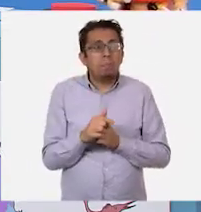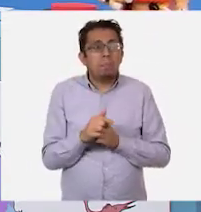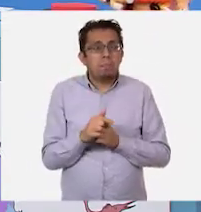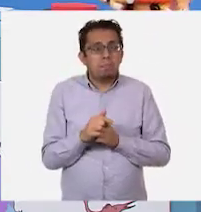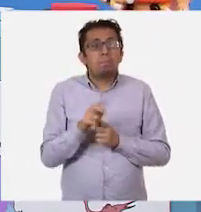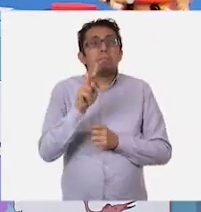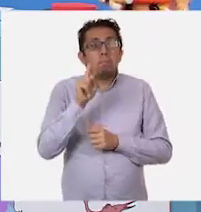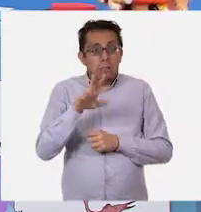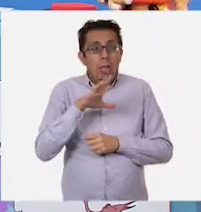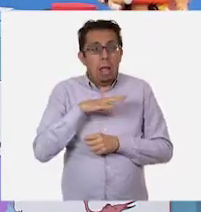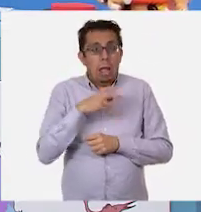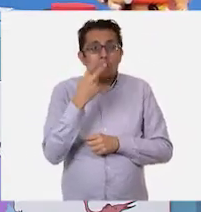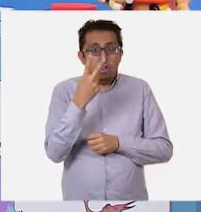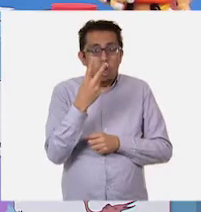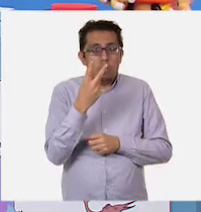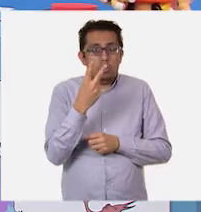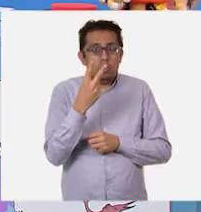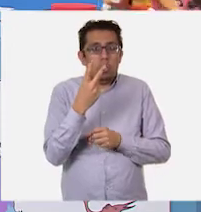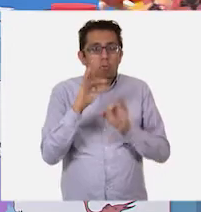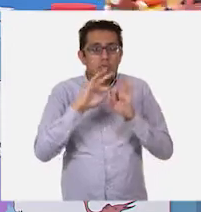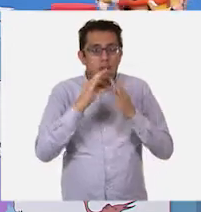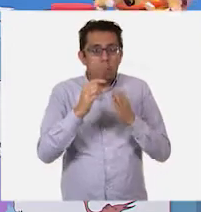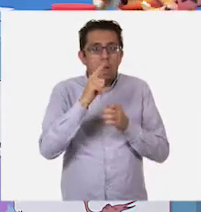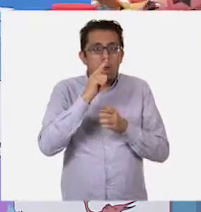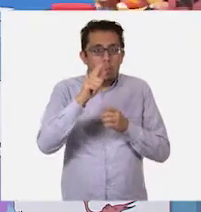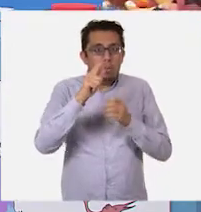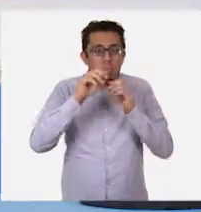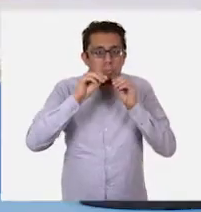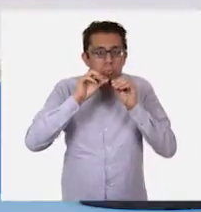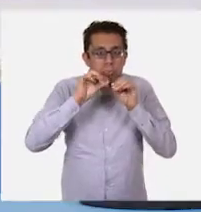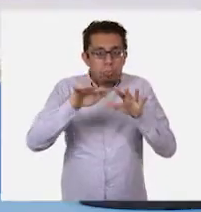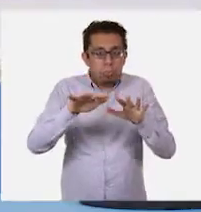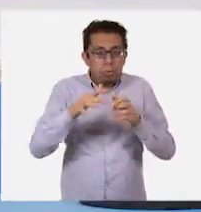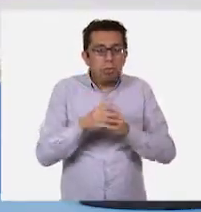2 tipos de fuentes. ¿Sabes cuáles son? ¡Desde